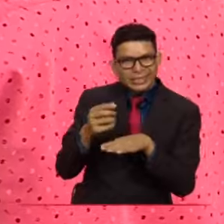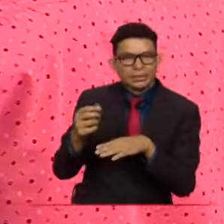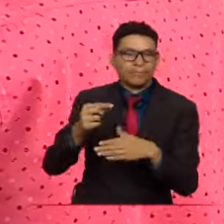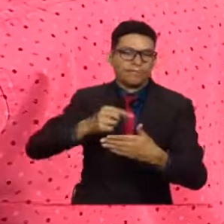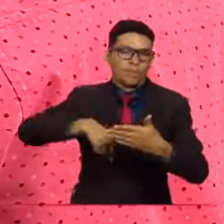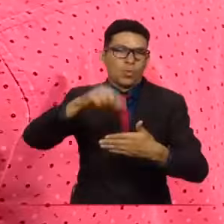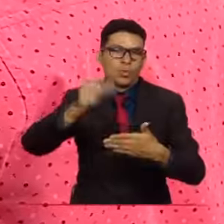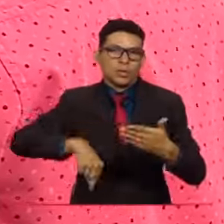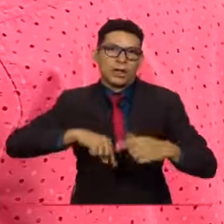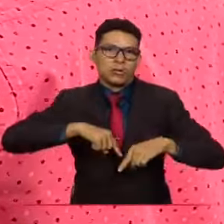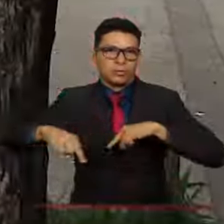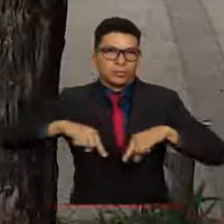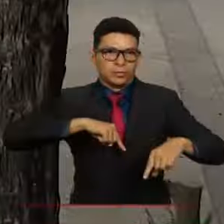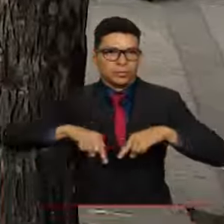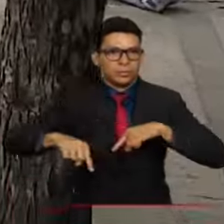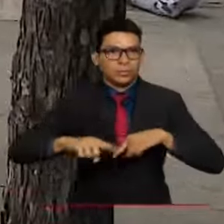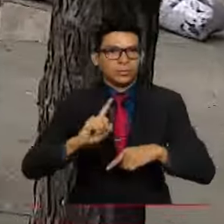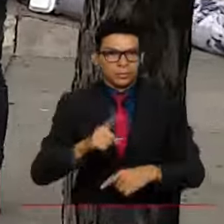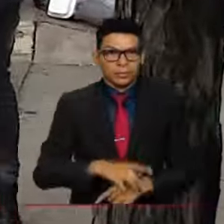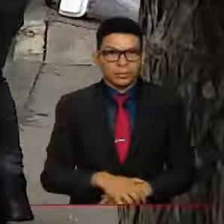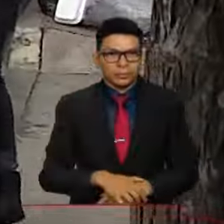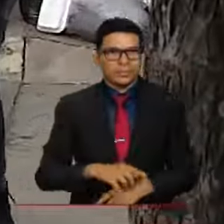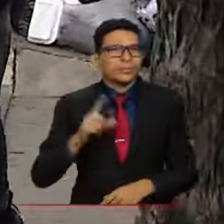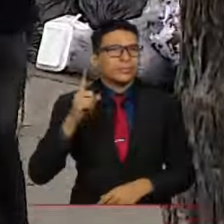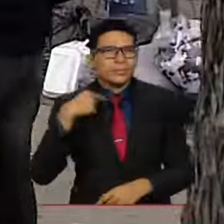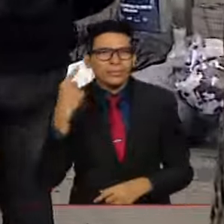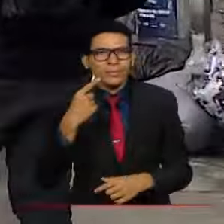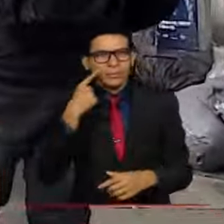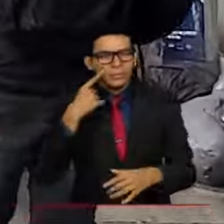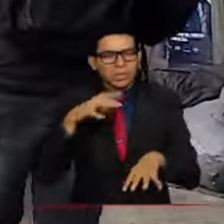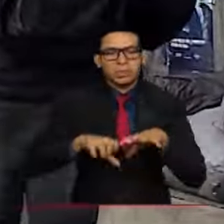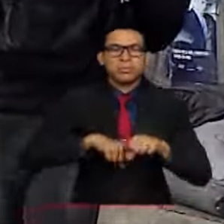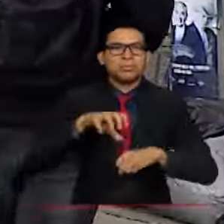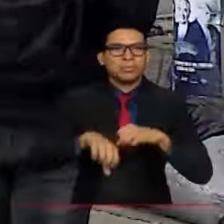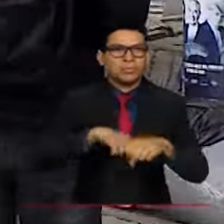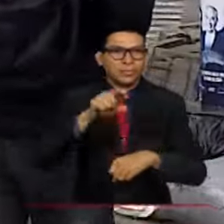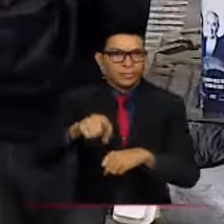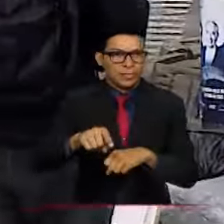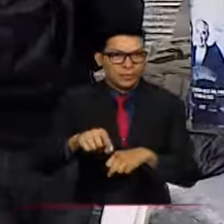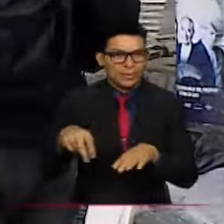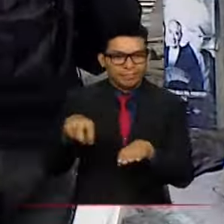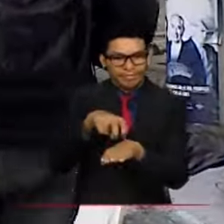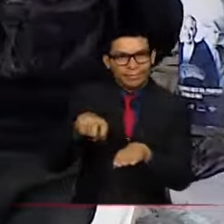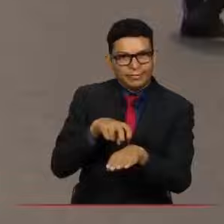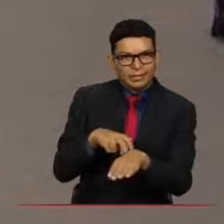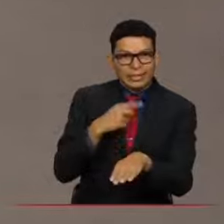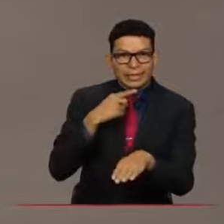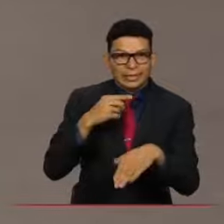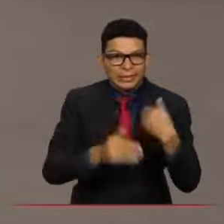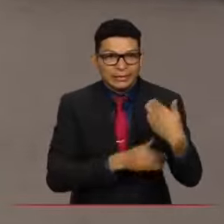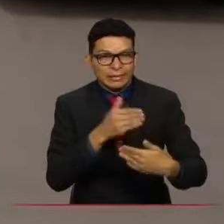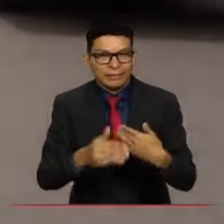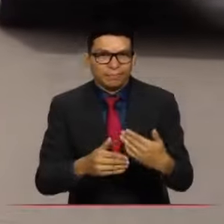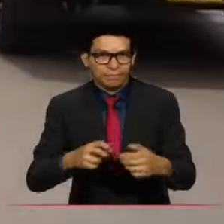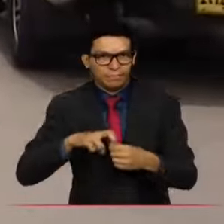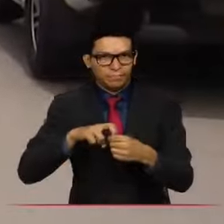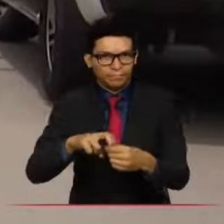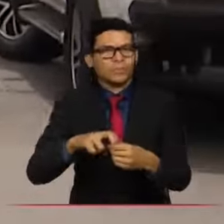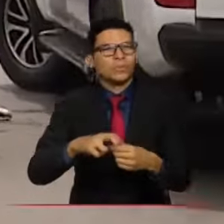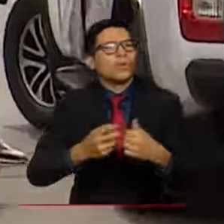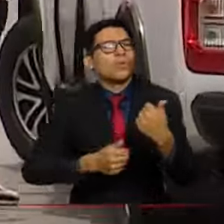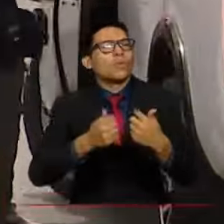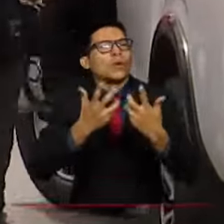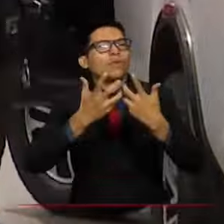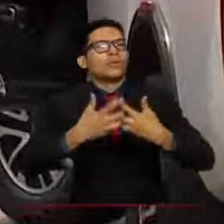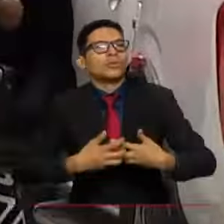contrato interadministrativo. Frente a las polémicas por la intervención de los operarios de grúa en los procedimientos de tránsito, explicó cuáles son las funciones